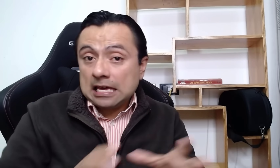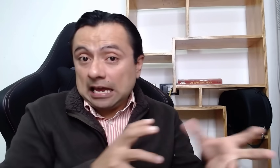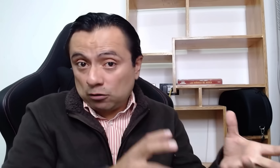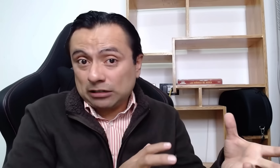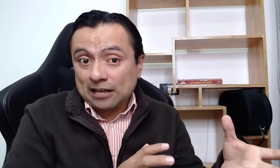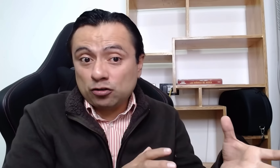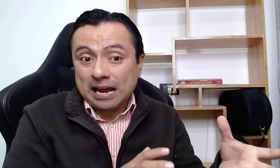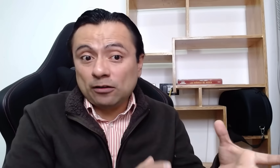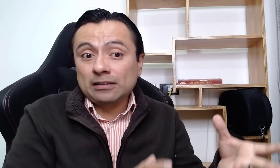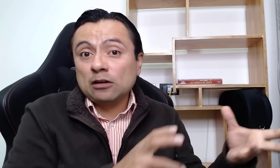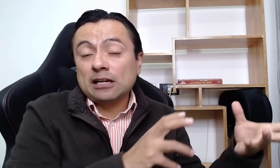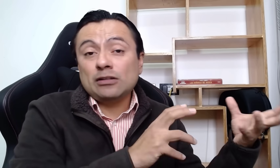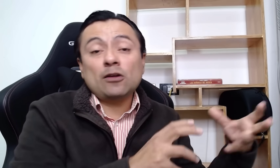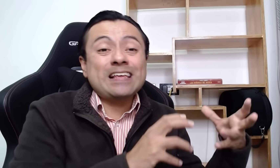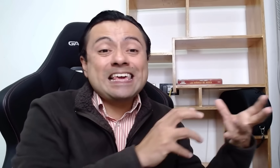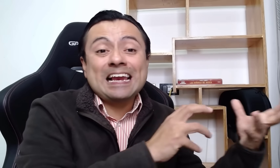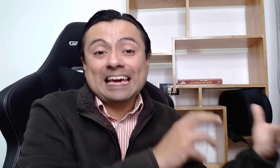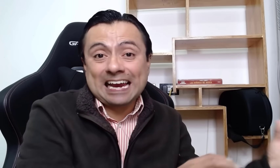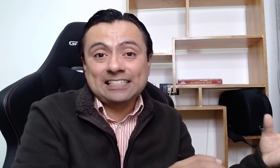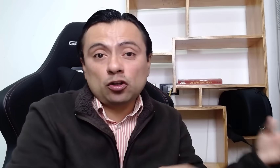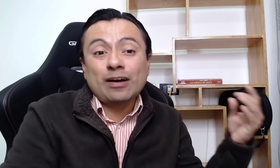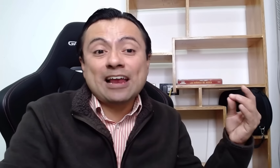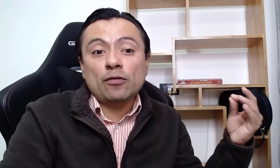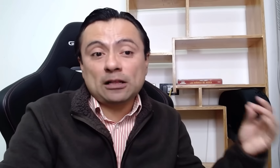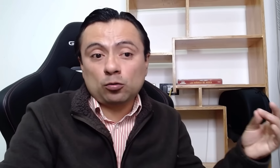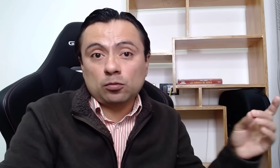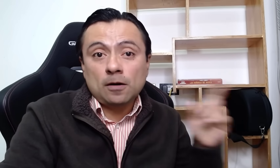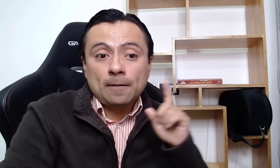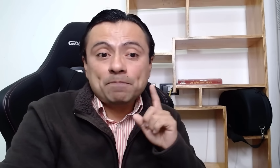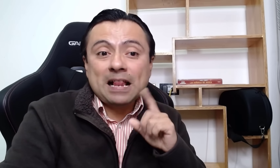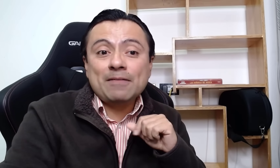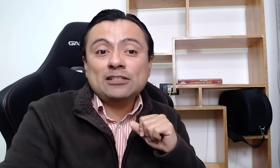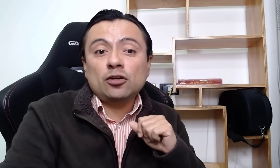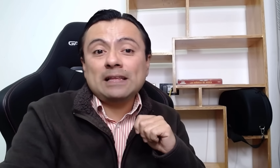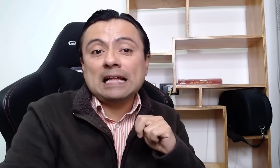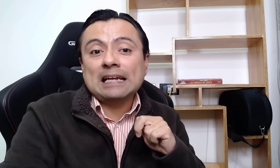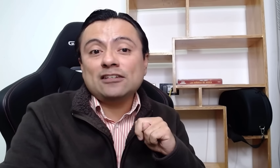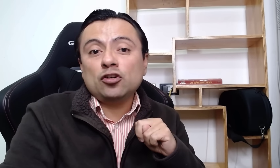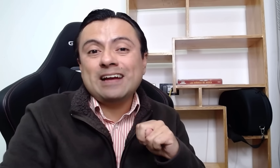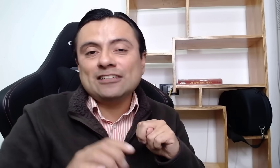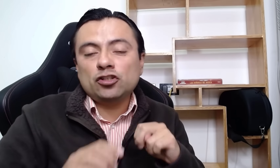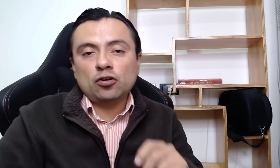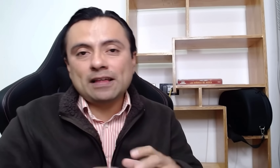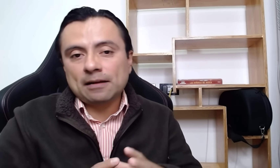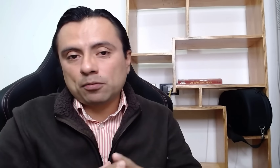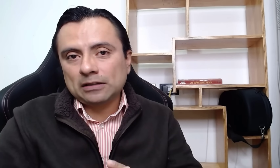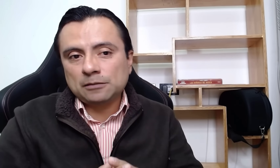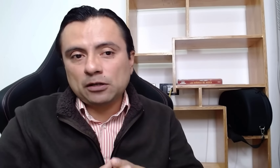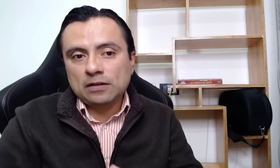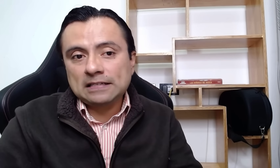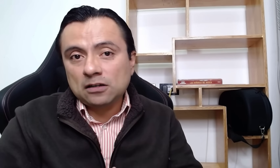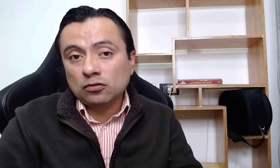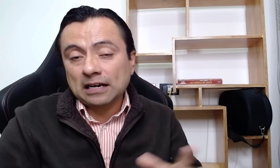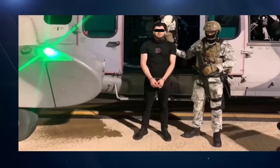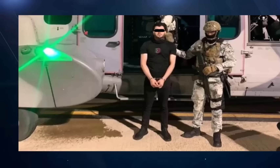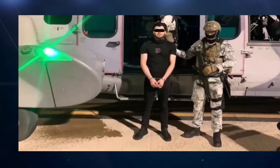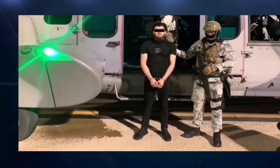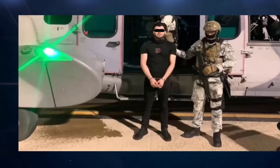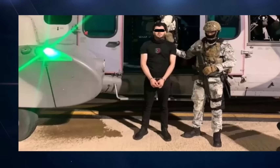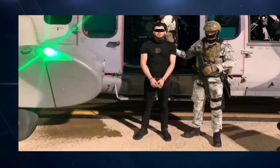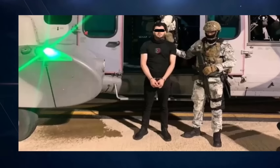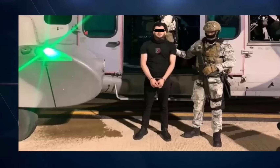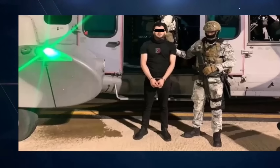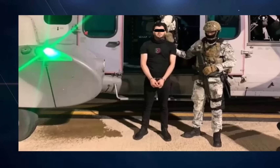y que lo traicionaron y el ejército que lo detuvo. La versión de la traición nació de reportes periodísticos a cargo